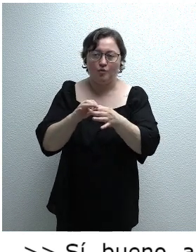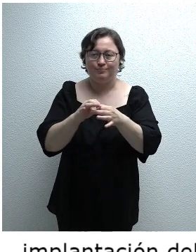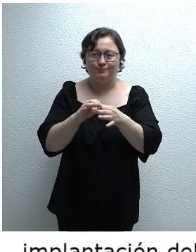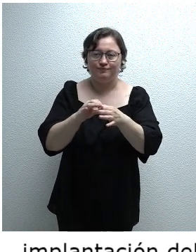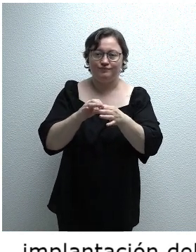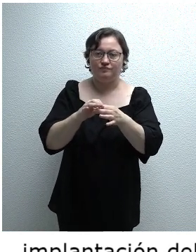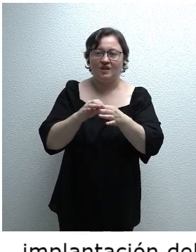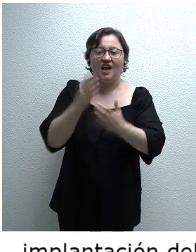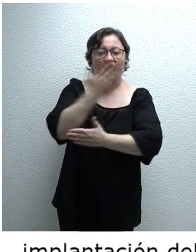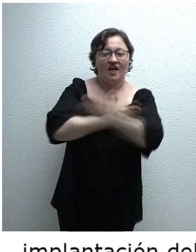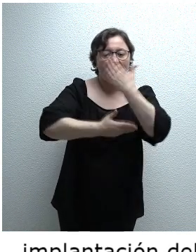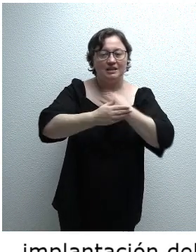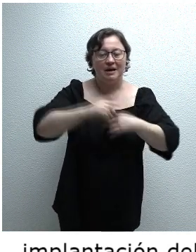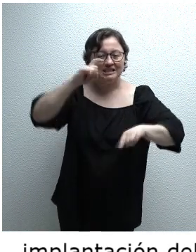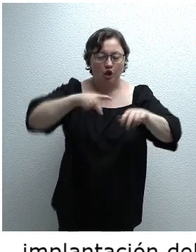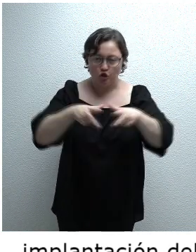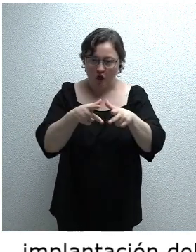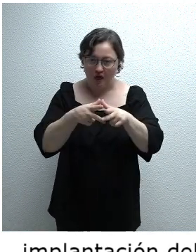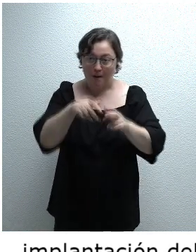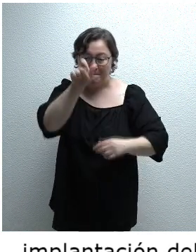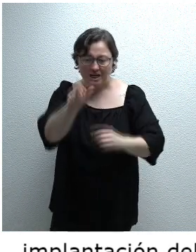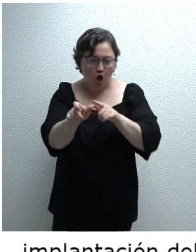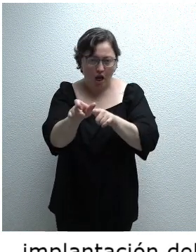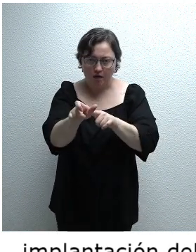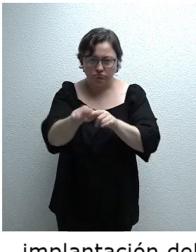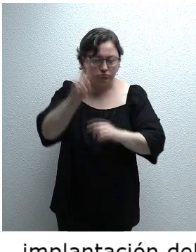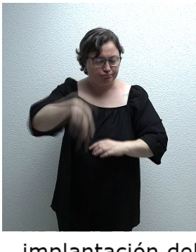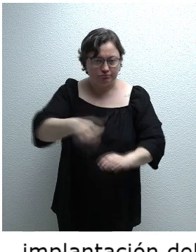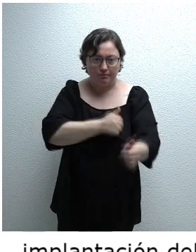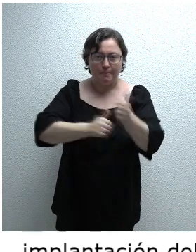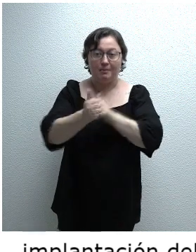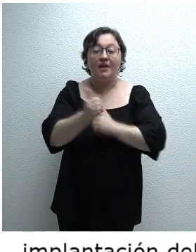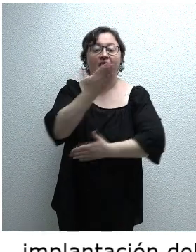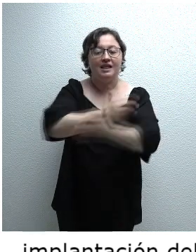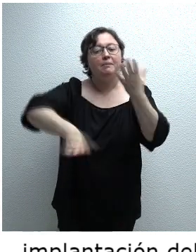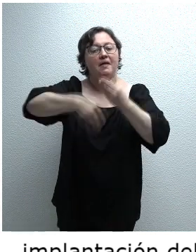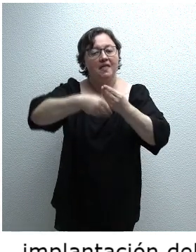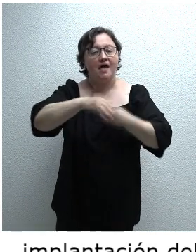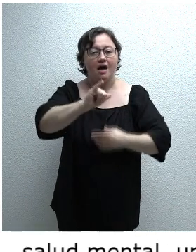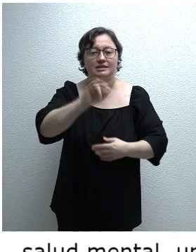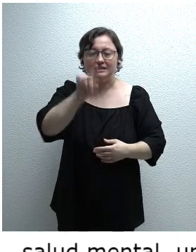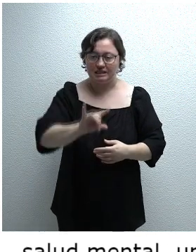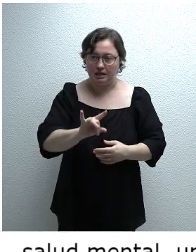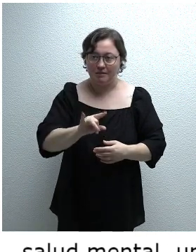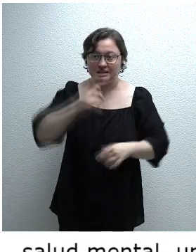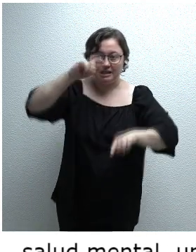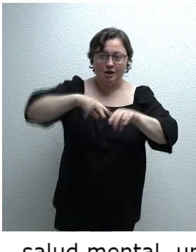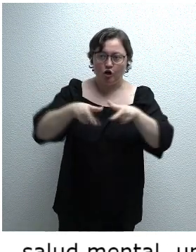asociado a discapacidad psicosocial. Son personas, primero, tienen una discapacidad y es